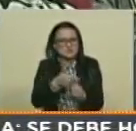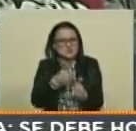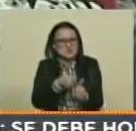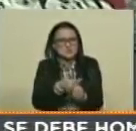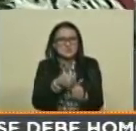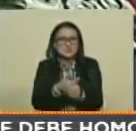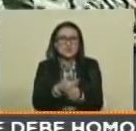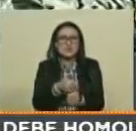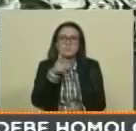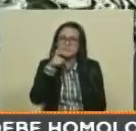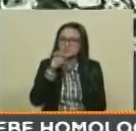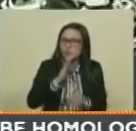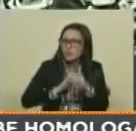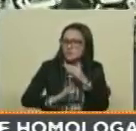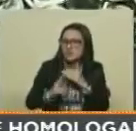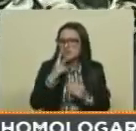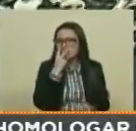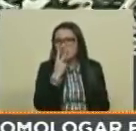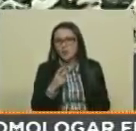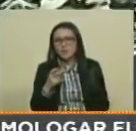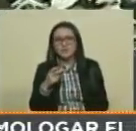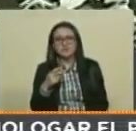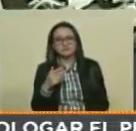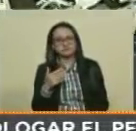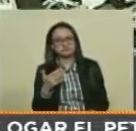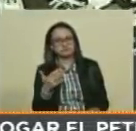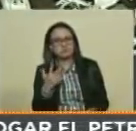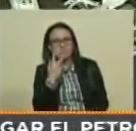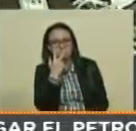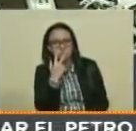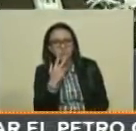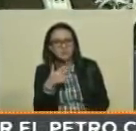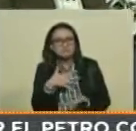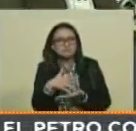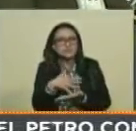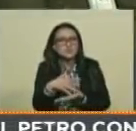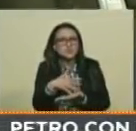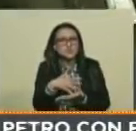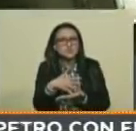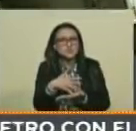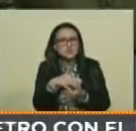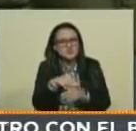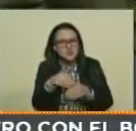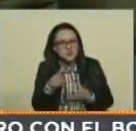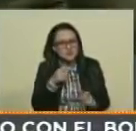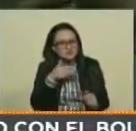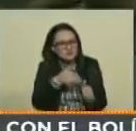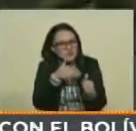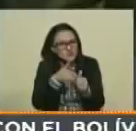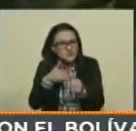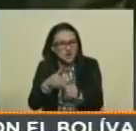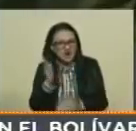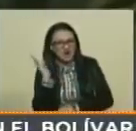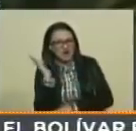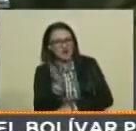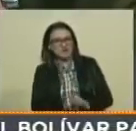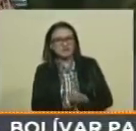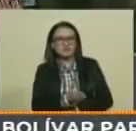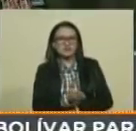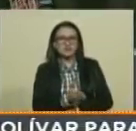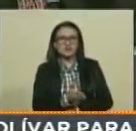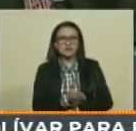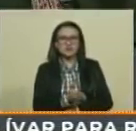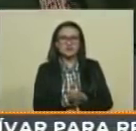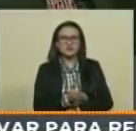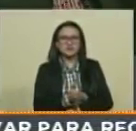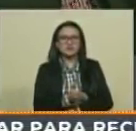los más humildes, a los más desamparados, a los más vulnerables, para castigarlos de una manera